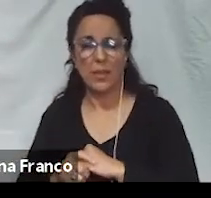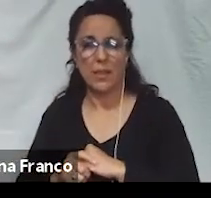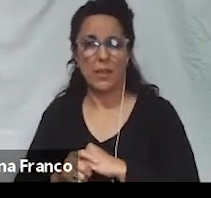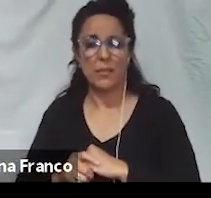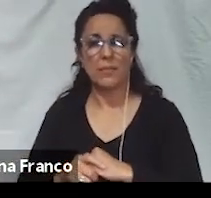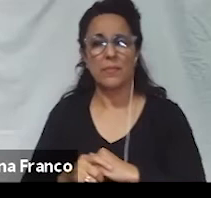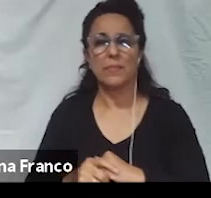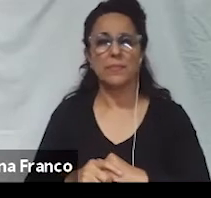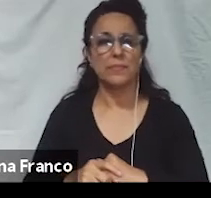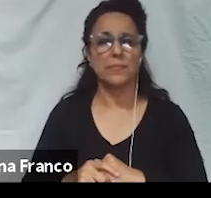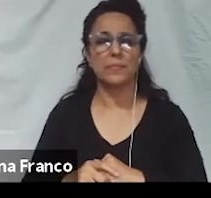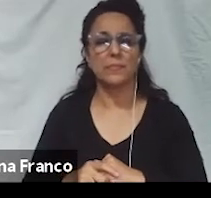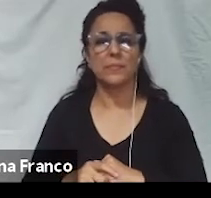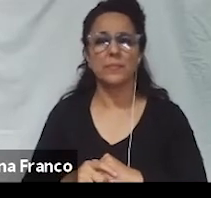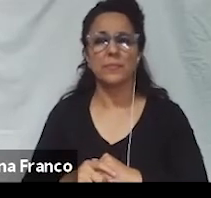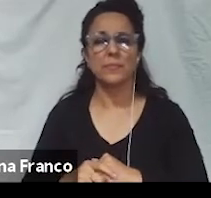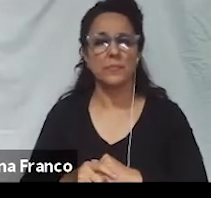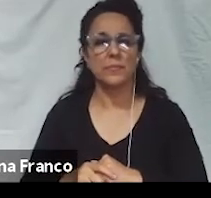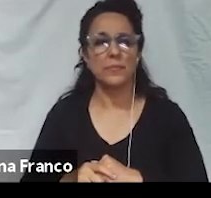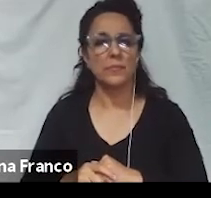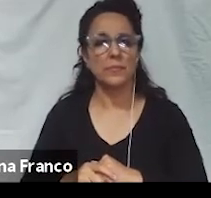en las WCAG 2.1.